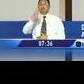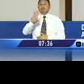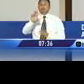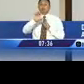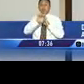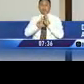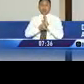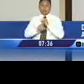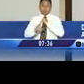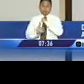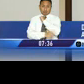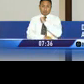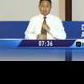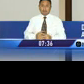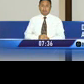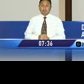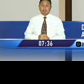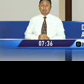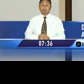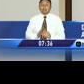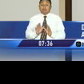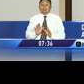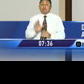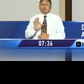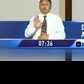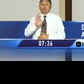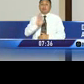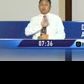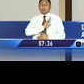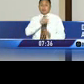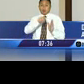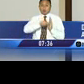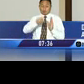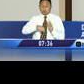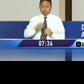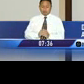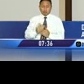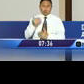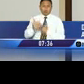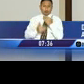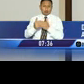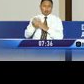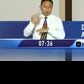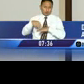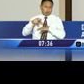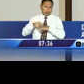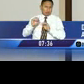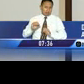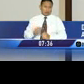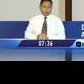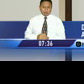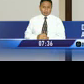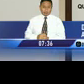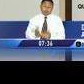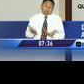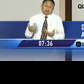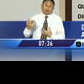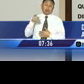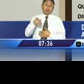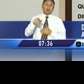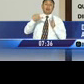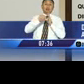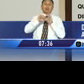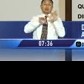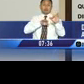COIB. Bien, según los expertos, este es el procedimiento normal a seguirse dentro de esos casos, pues explica el